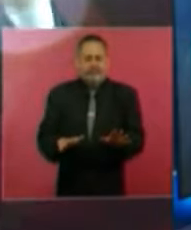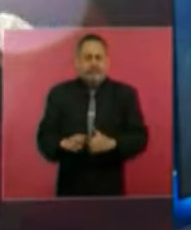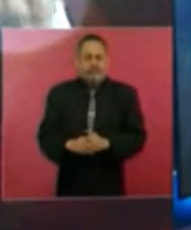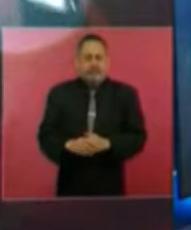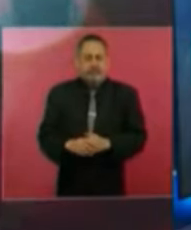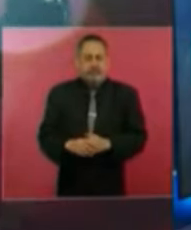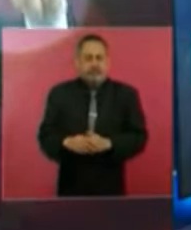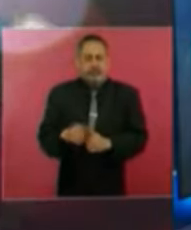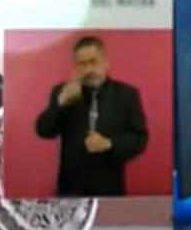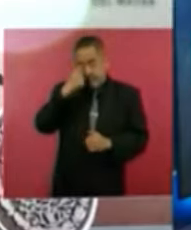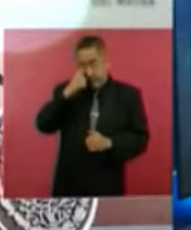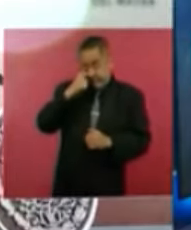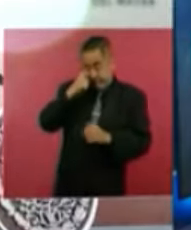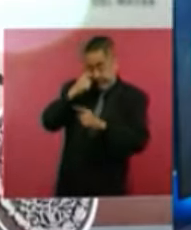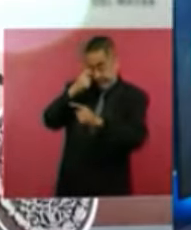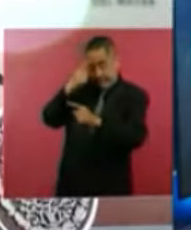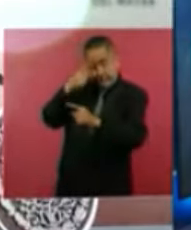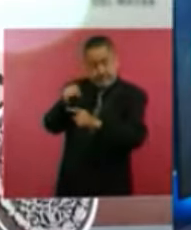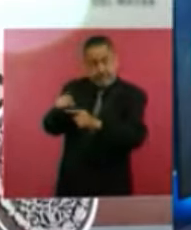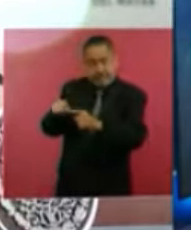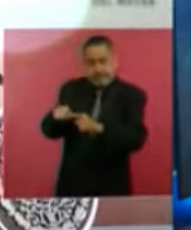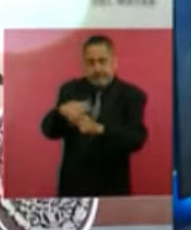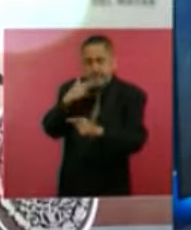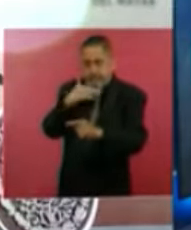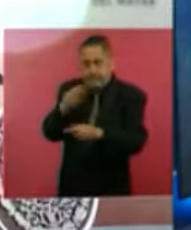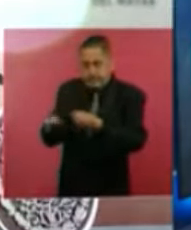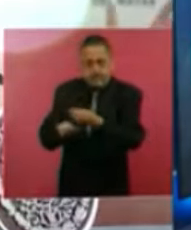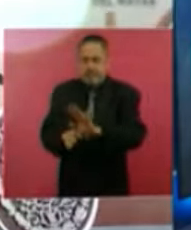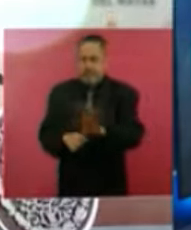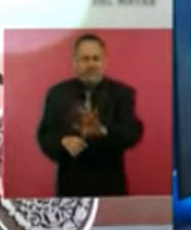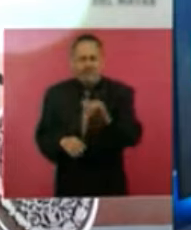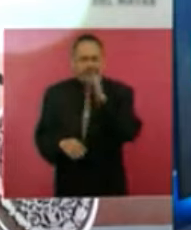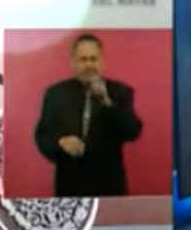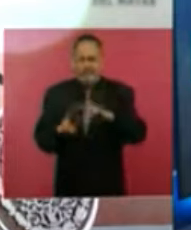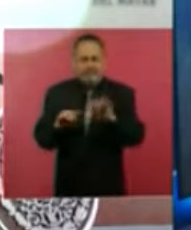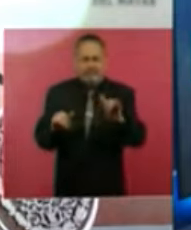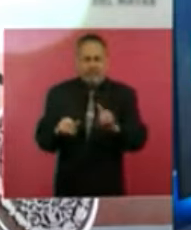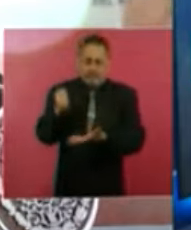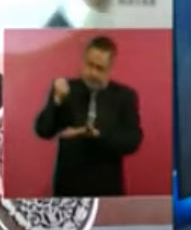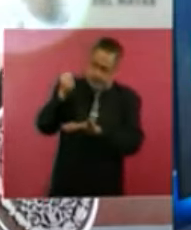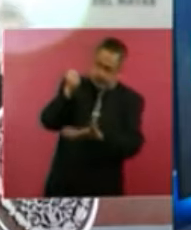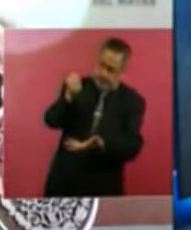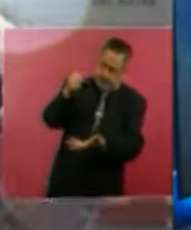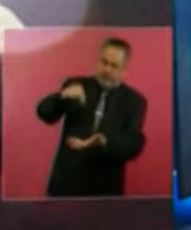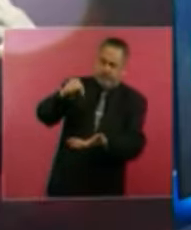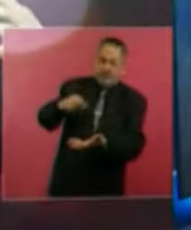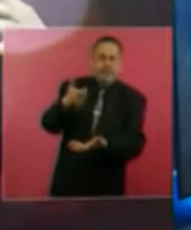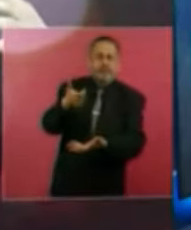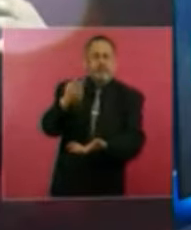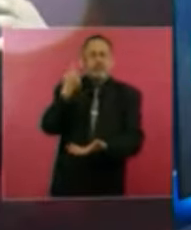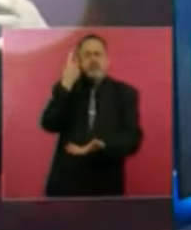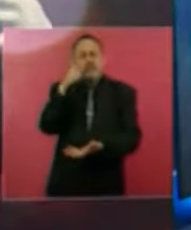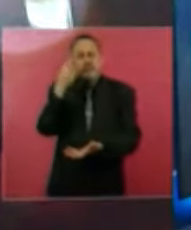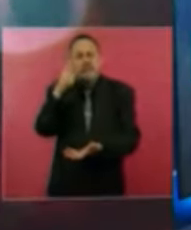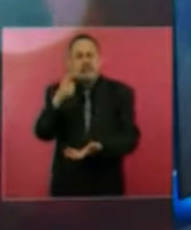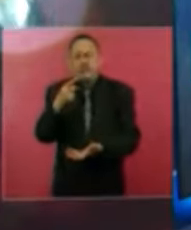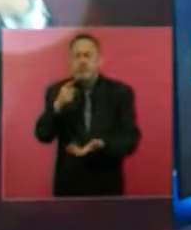mitski hoy en sus mismas encuestas pone a Claudio shinan a más de 20